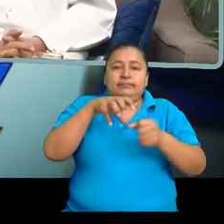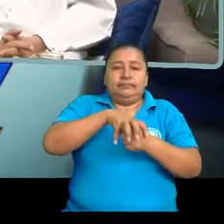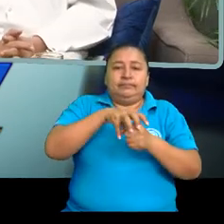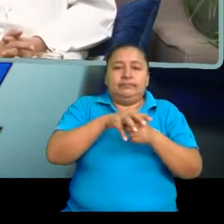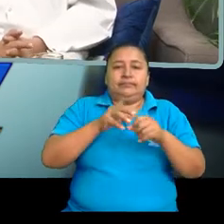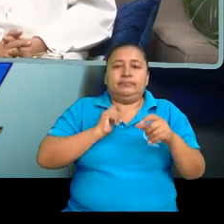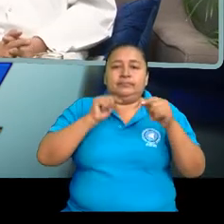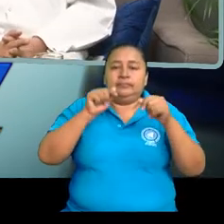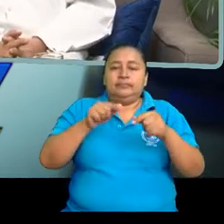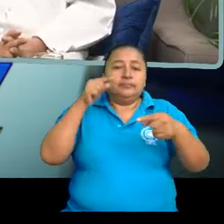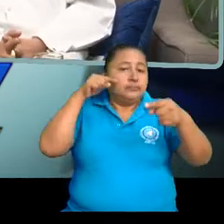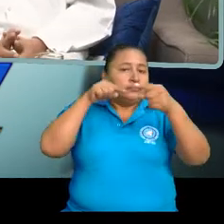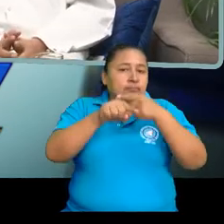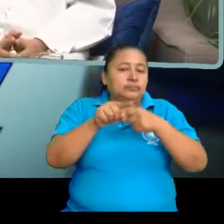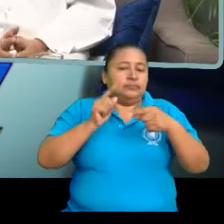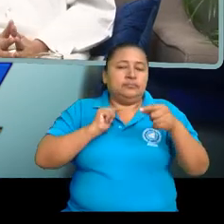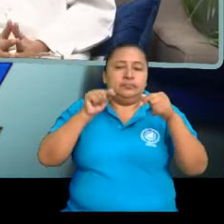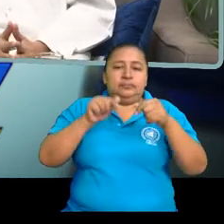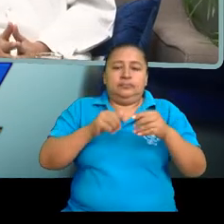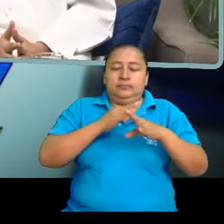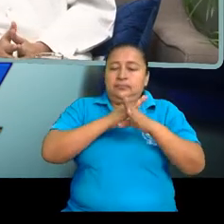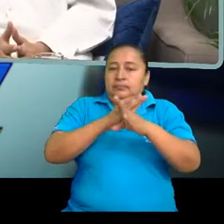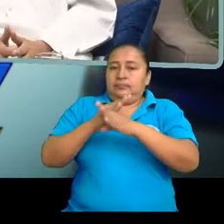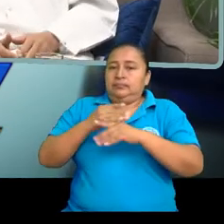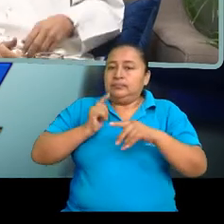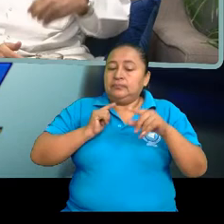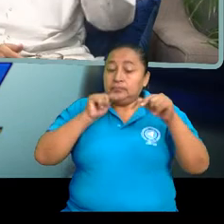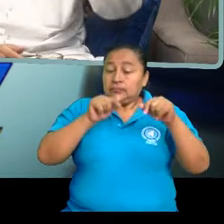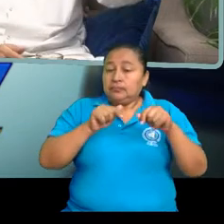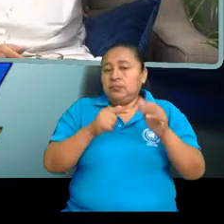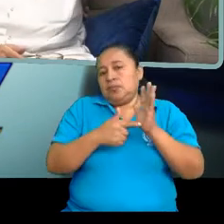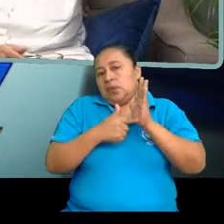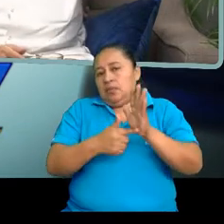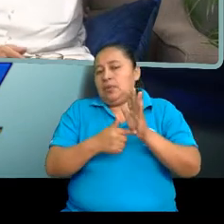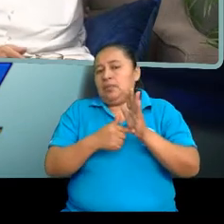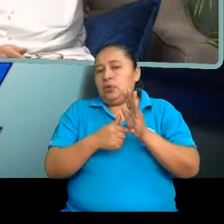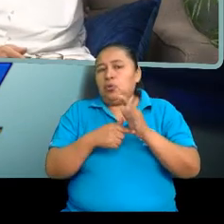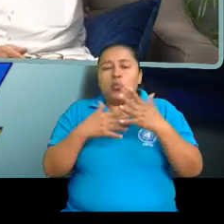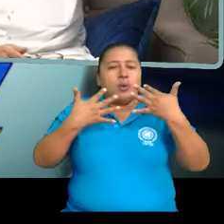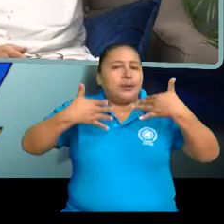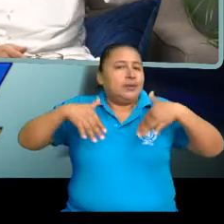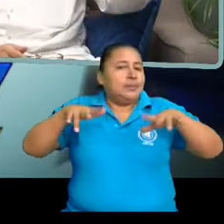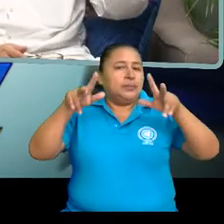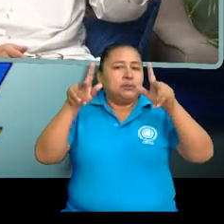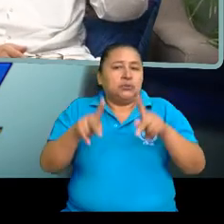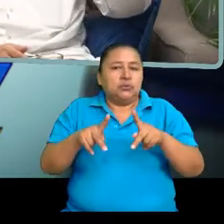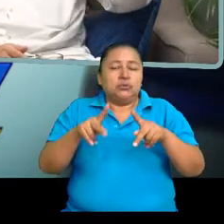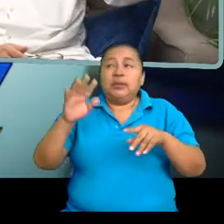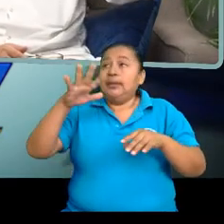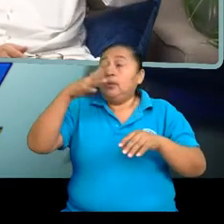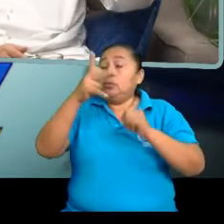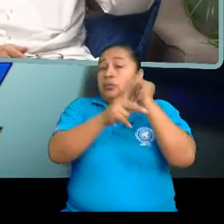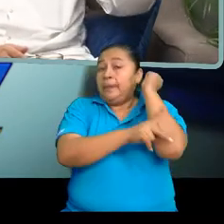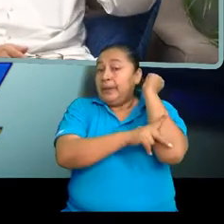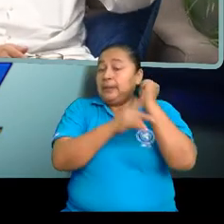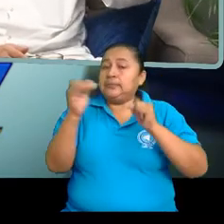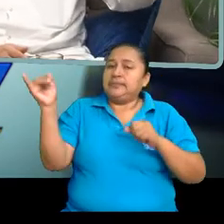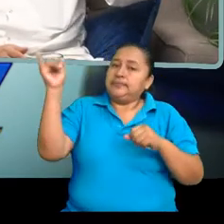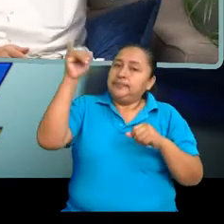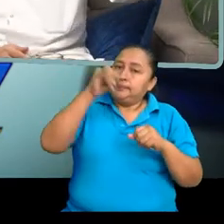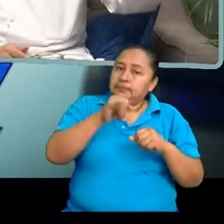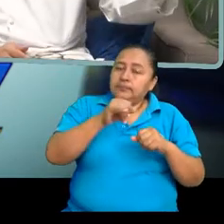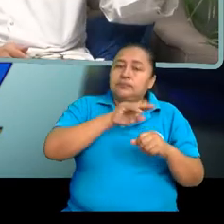situación. Contener al máximo significa de que, por ejemplo, toda persona que viene del exterior de algún país que